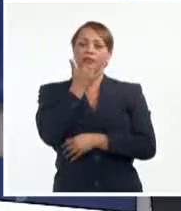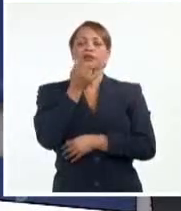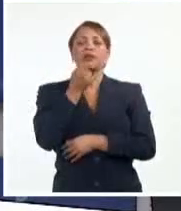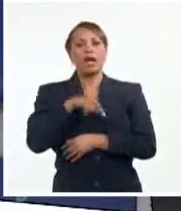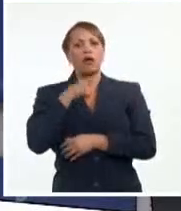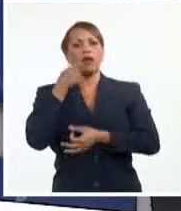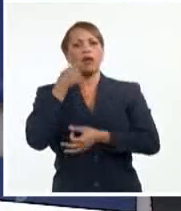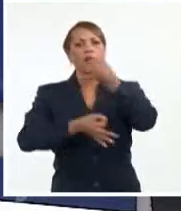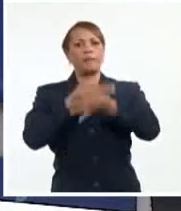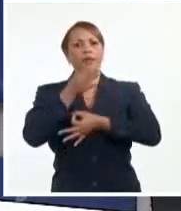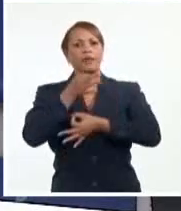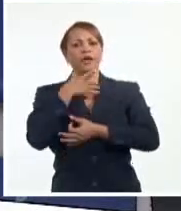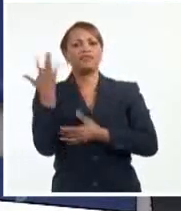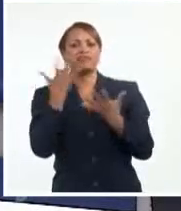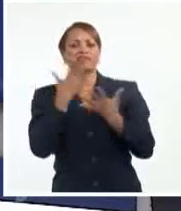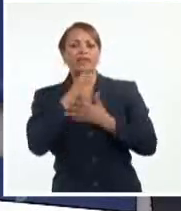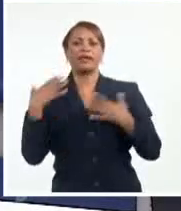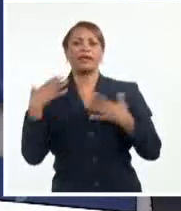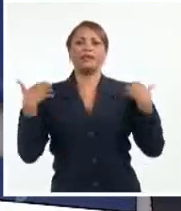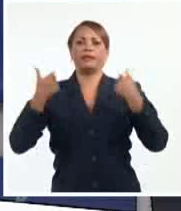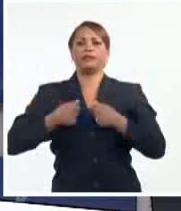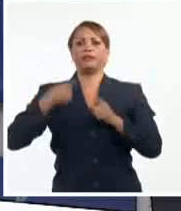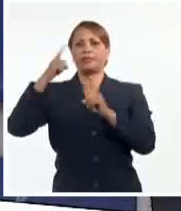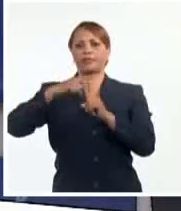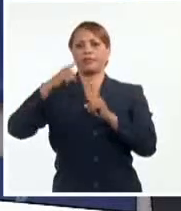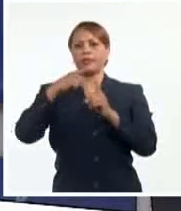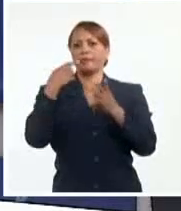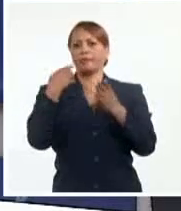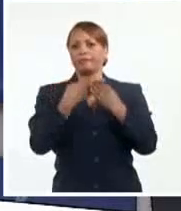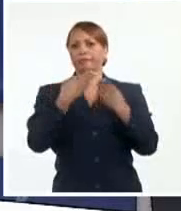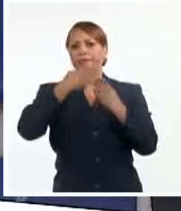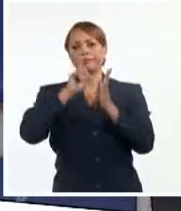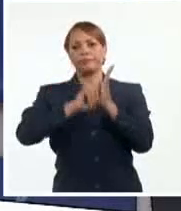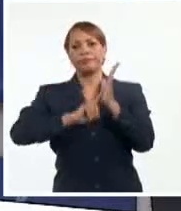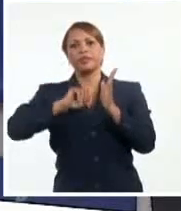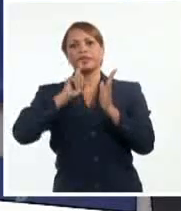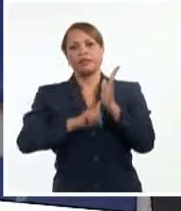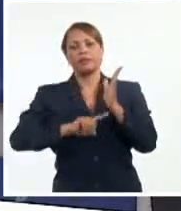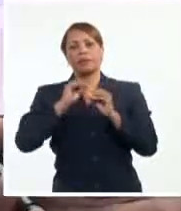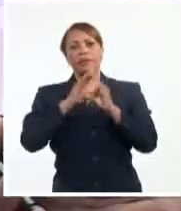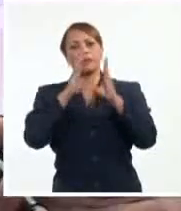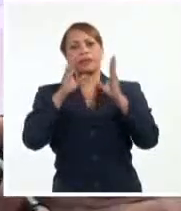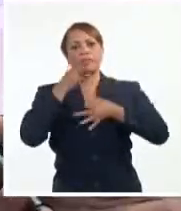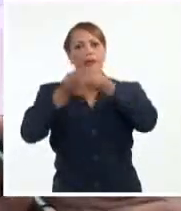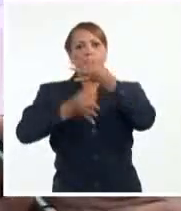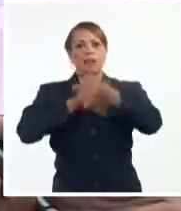un fragmento de las palabras del director técnico de la entidad esta mañana en la revista Buenos Días.